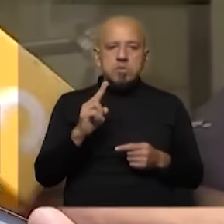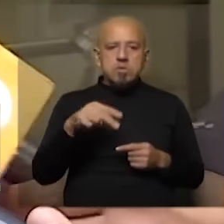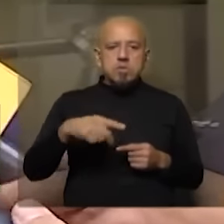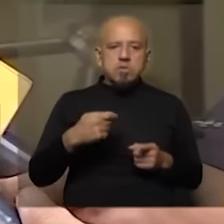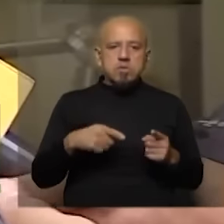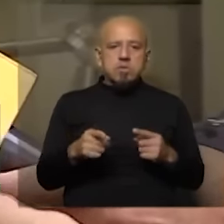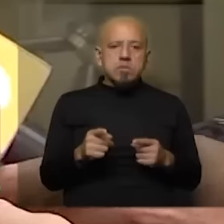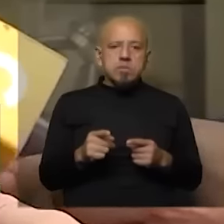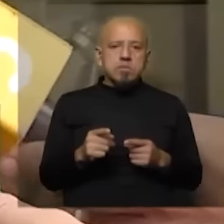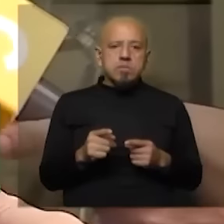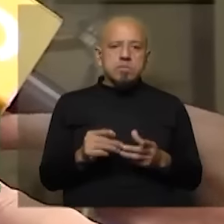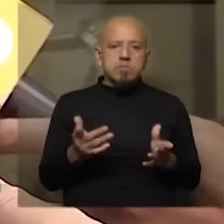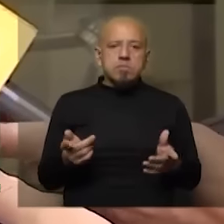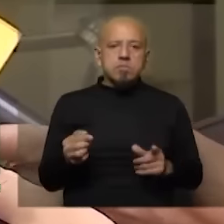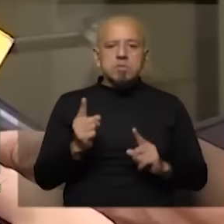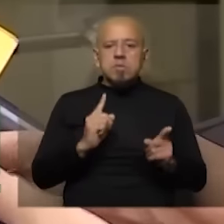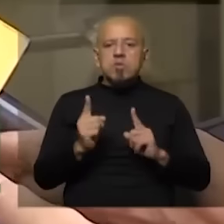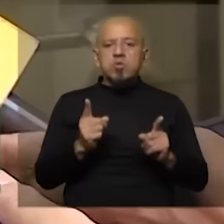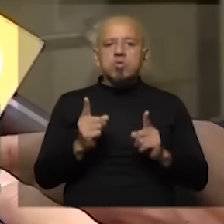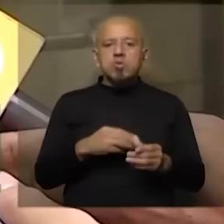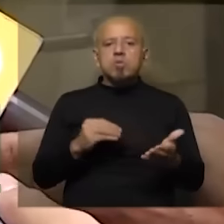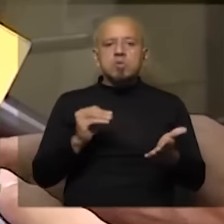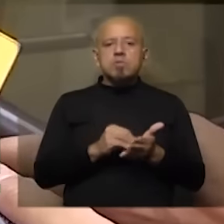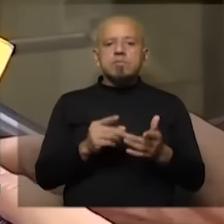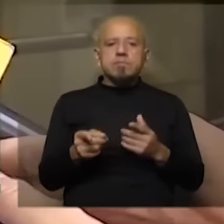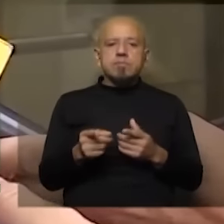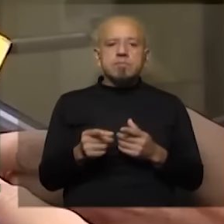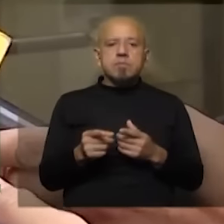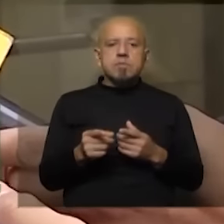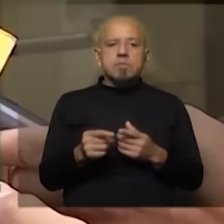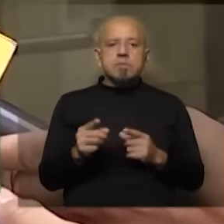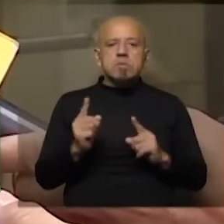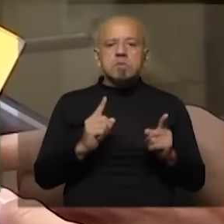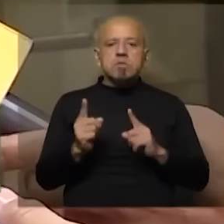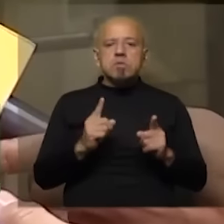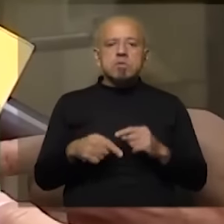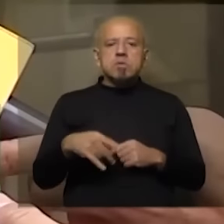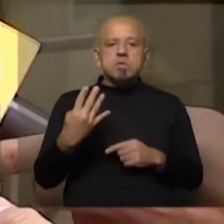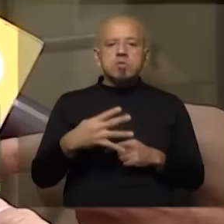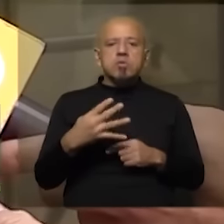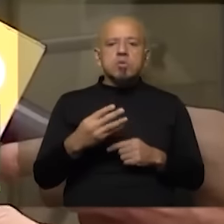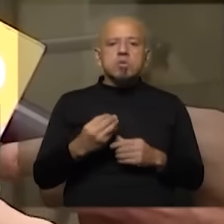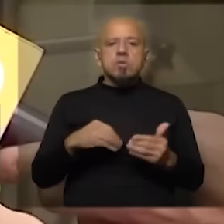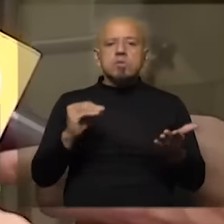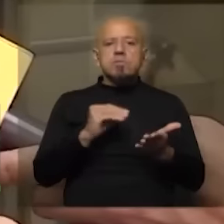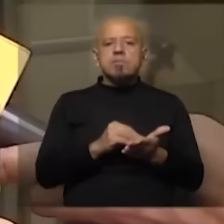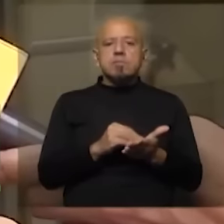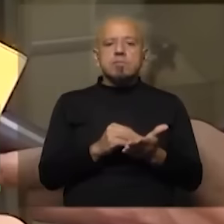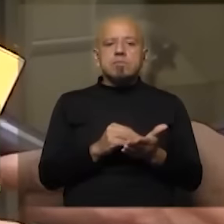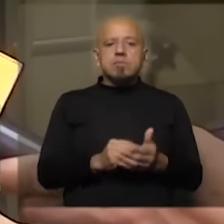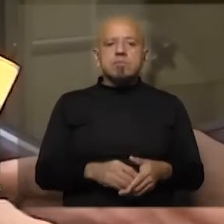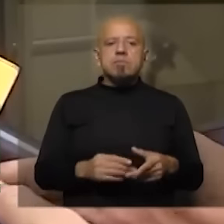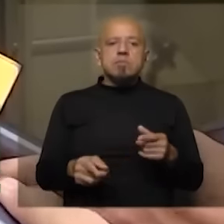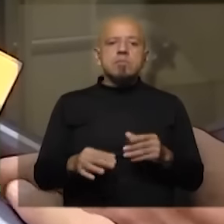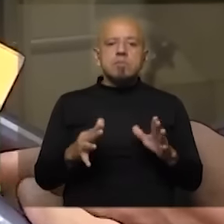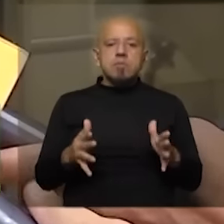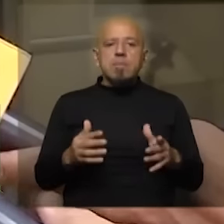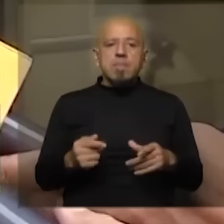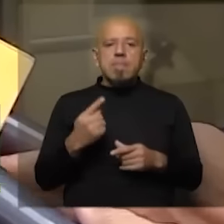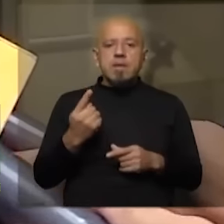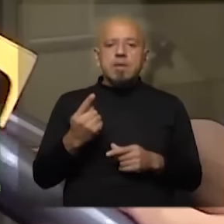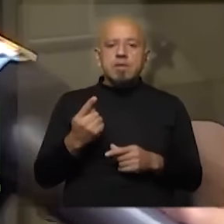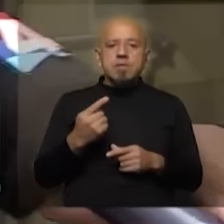el informe? 11 veces, entre 11 y 14 veces, pero ahí fue, eso es uno de los elementos también que